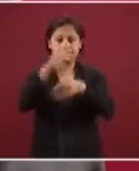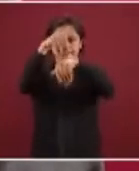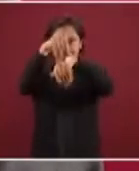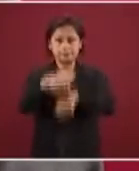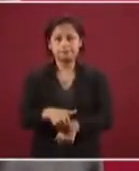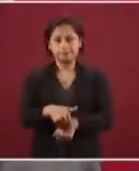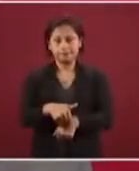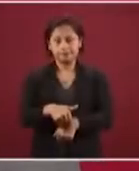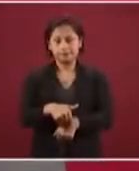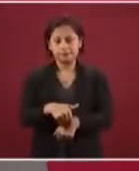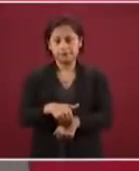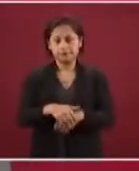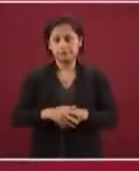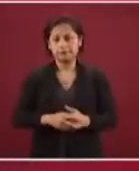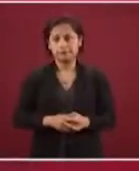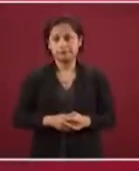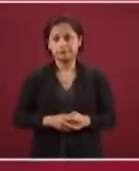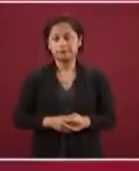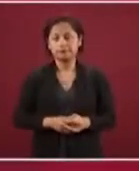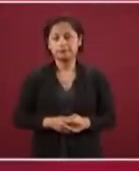Vamos a estar también